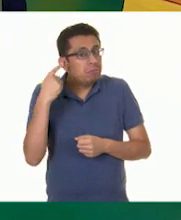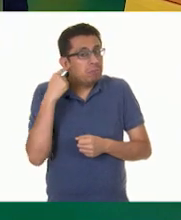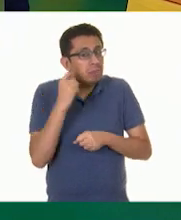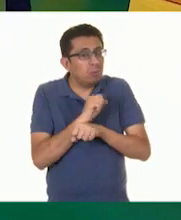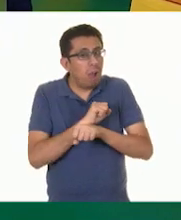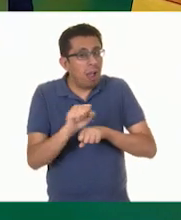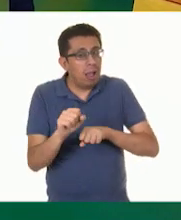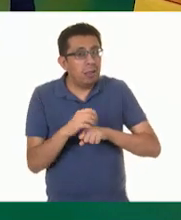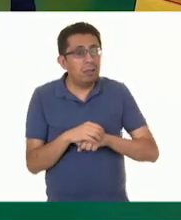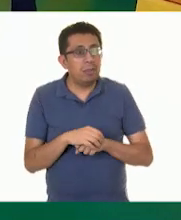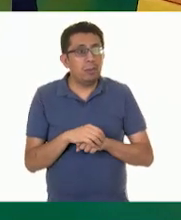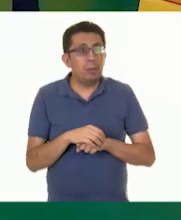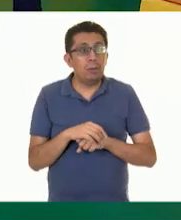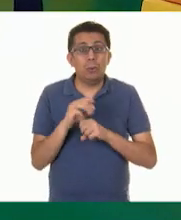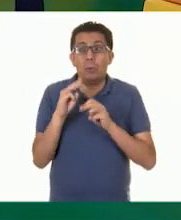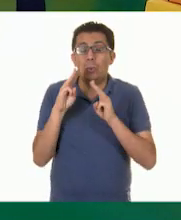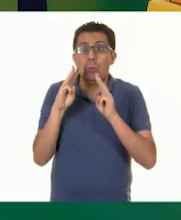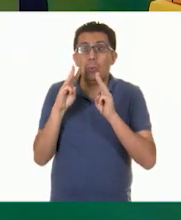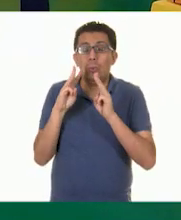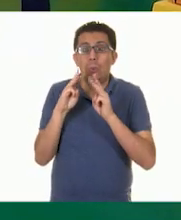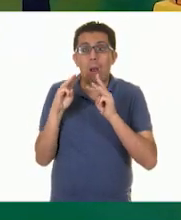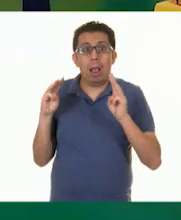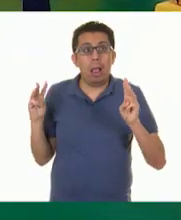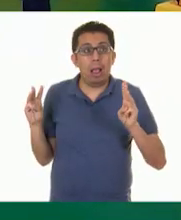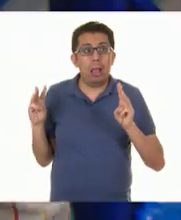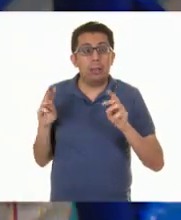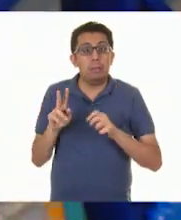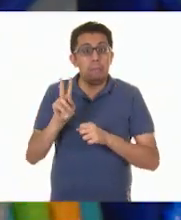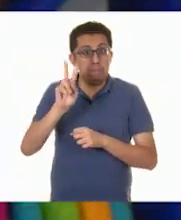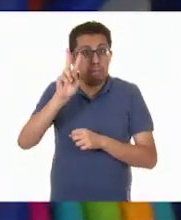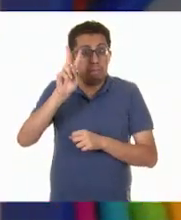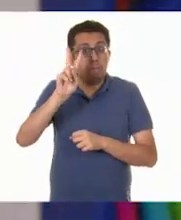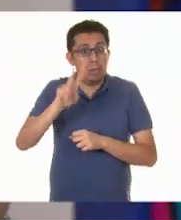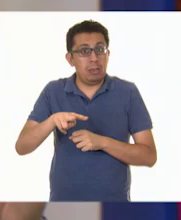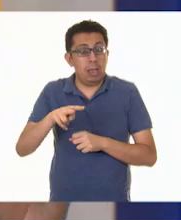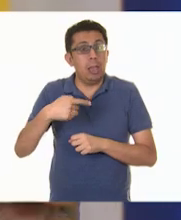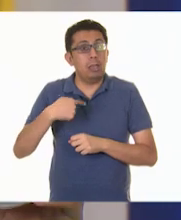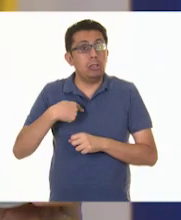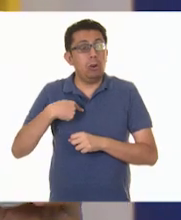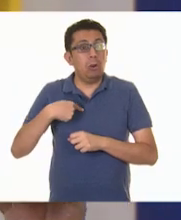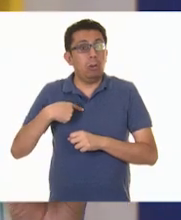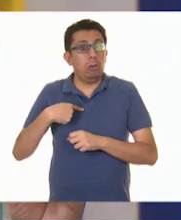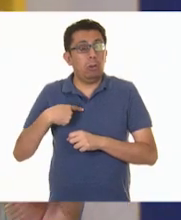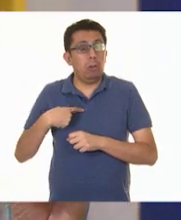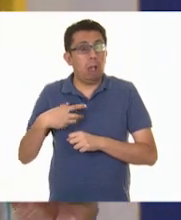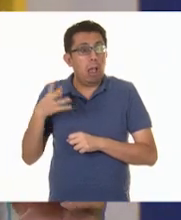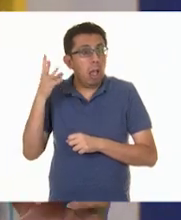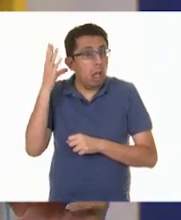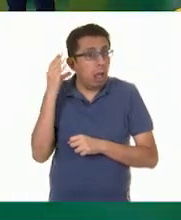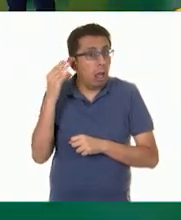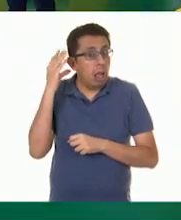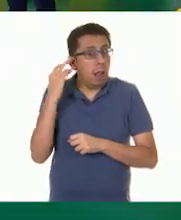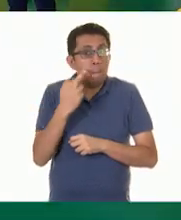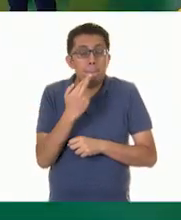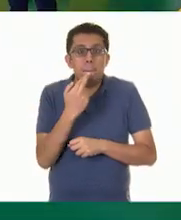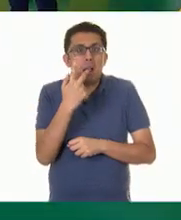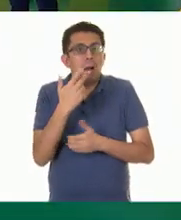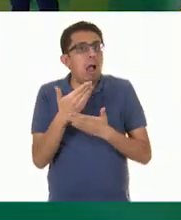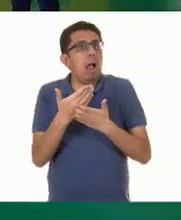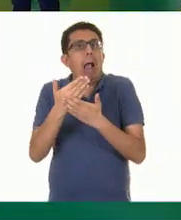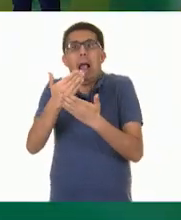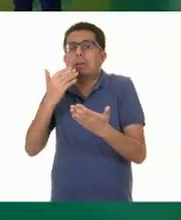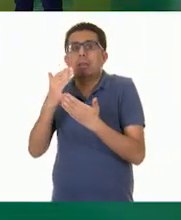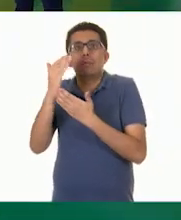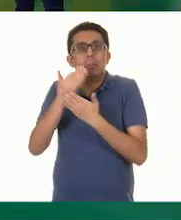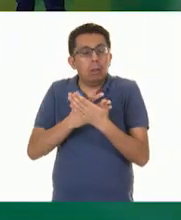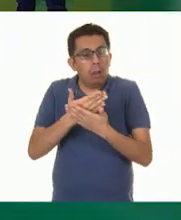quedito. ¡Guau! La verdad, escucho mejor que con nuestro otro teléfono de unicel